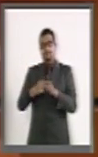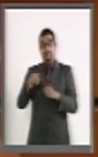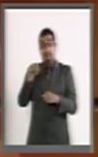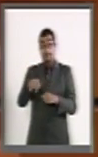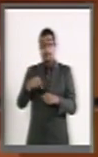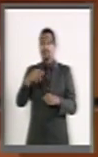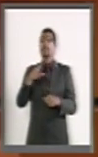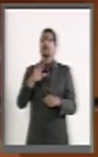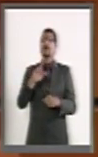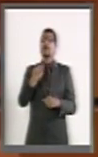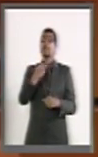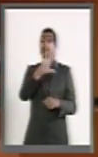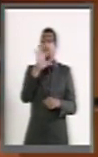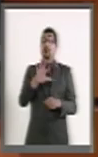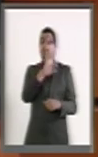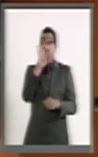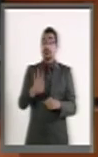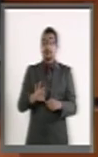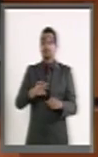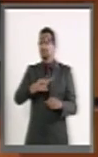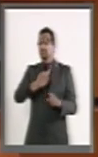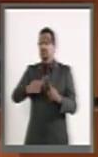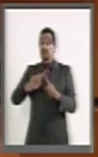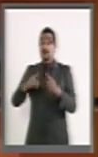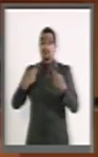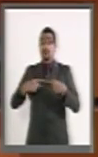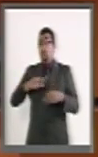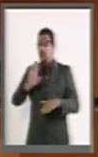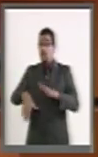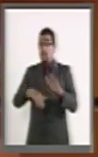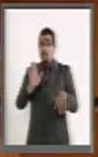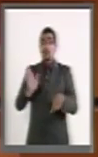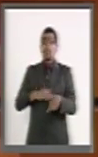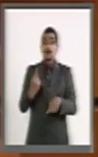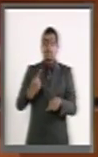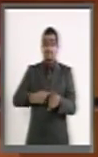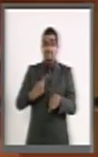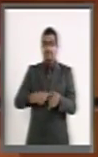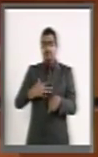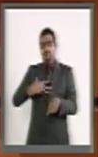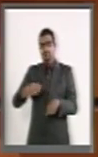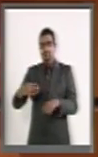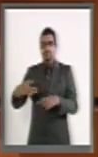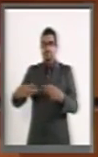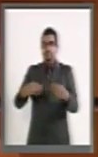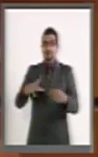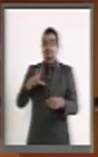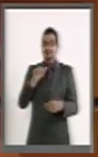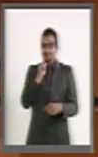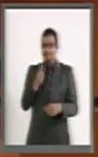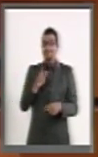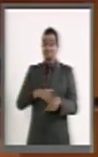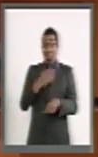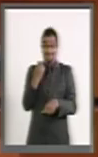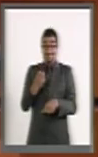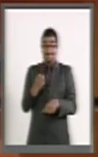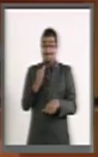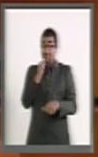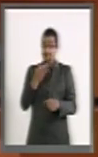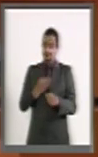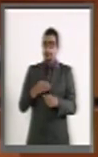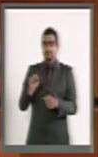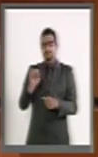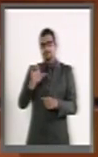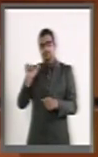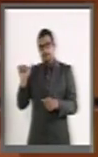el 75% de las muertes por enfermedades no transmisibles. Para ello, la Secretaría de